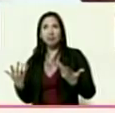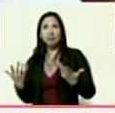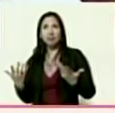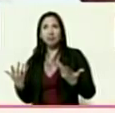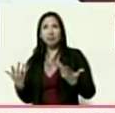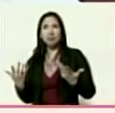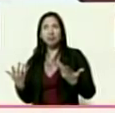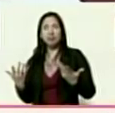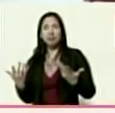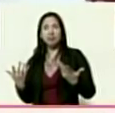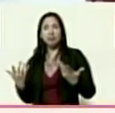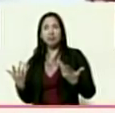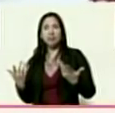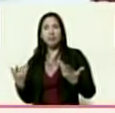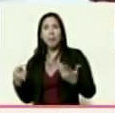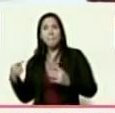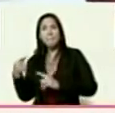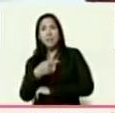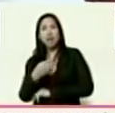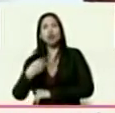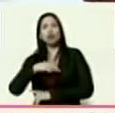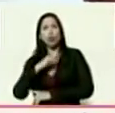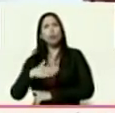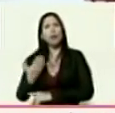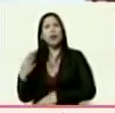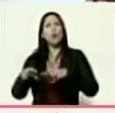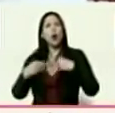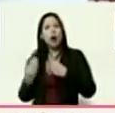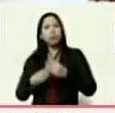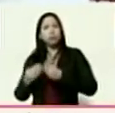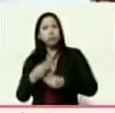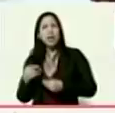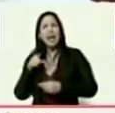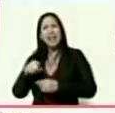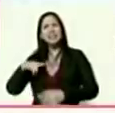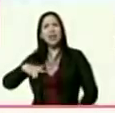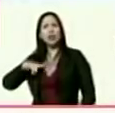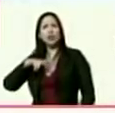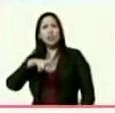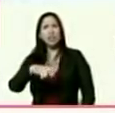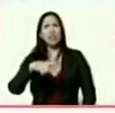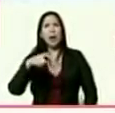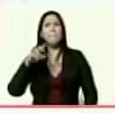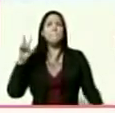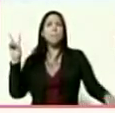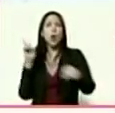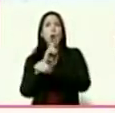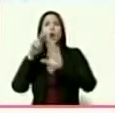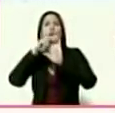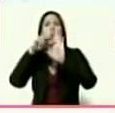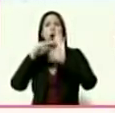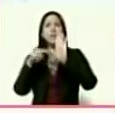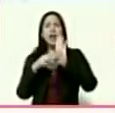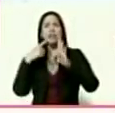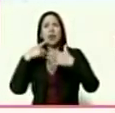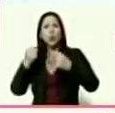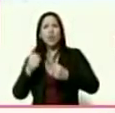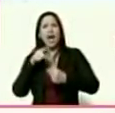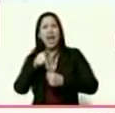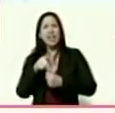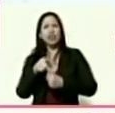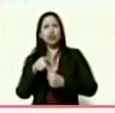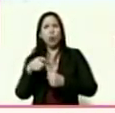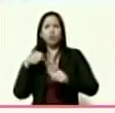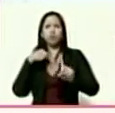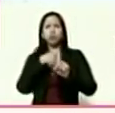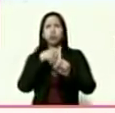Ahora, es lo menos que nosotros podemos hacer. Esa aerolínea violó las normas de seguridad y se convierte en un atentado